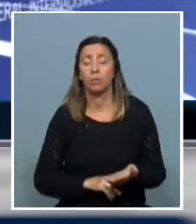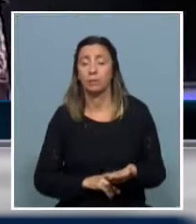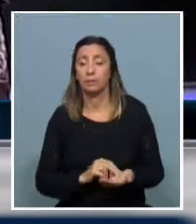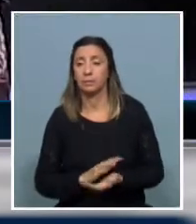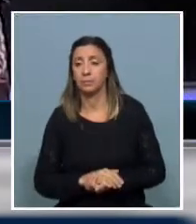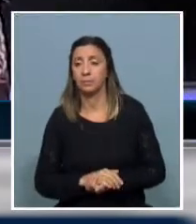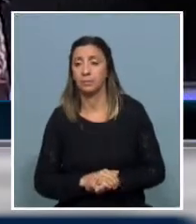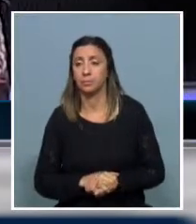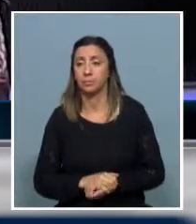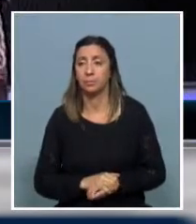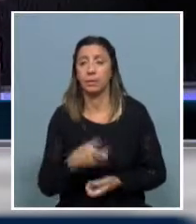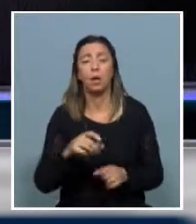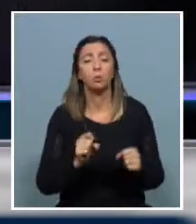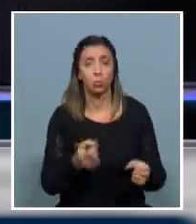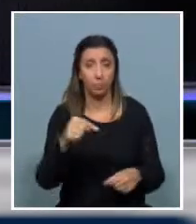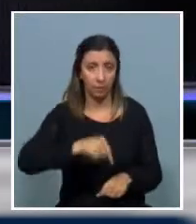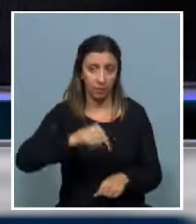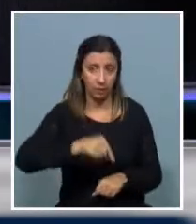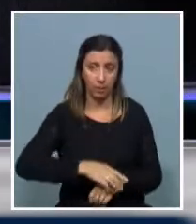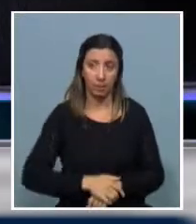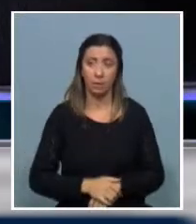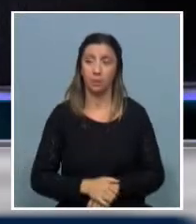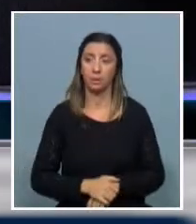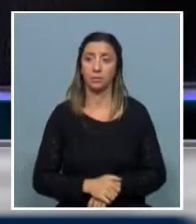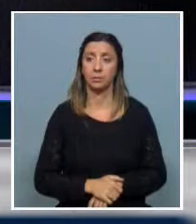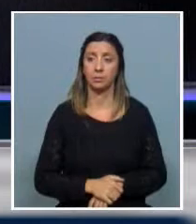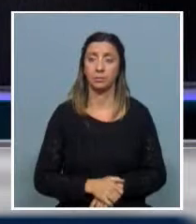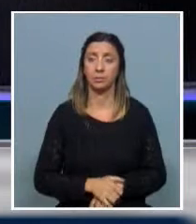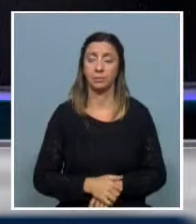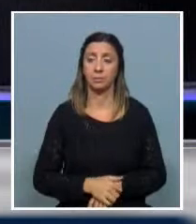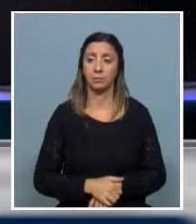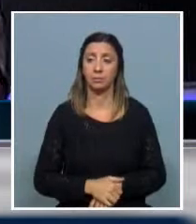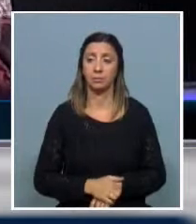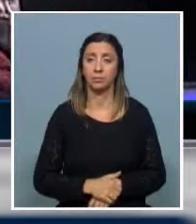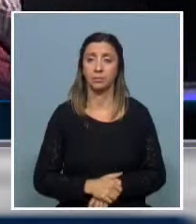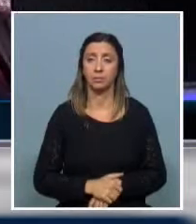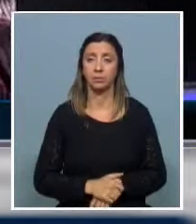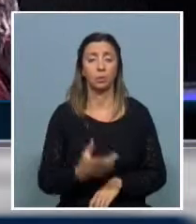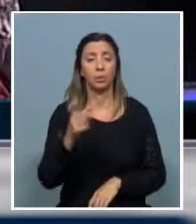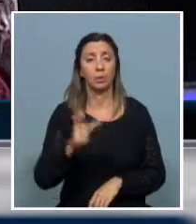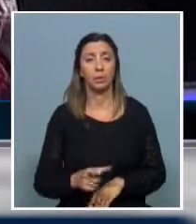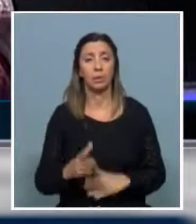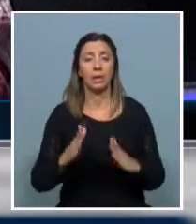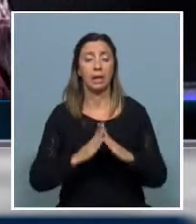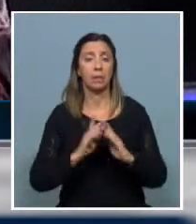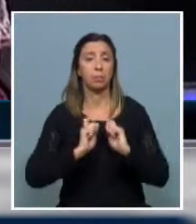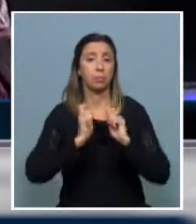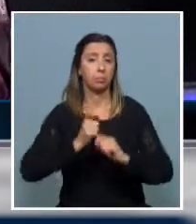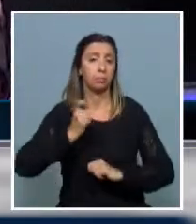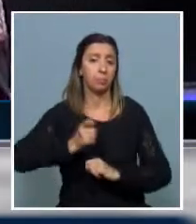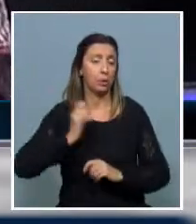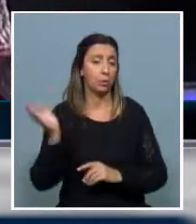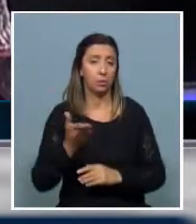parado en viviendas. Las escrituras están suspendidas, estamos por hacer el registro de una persona que tenga cancelada su casa y no